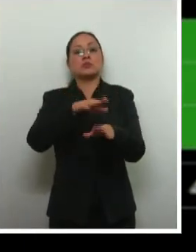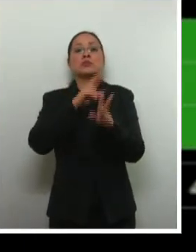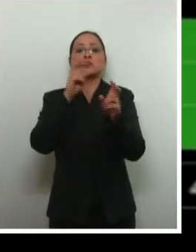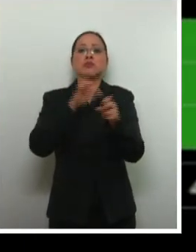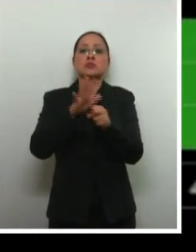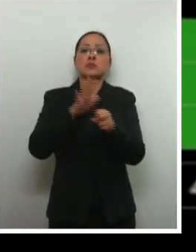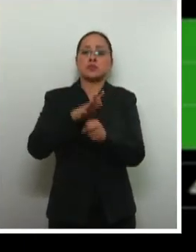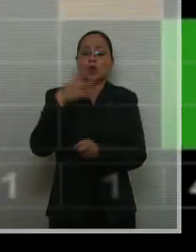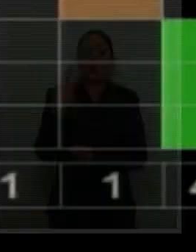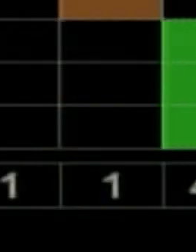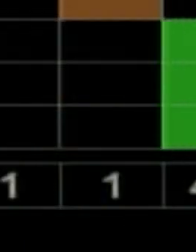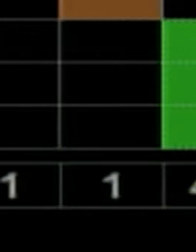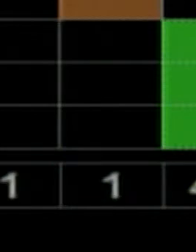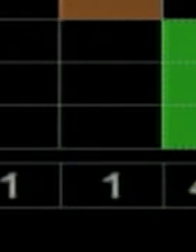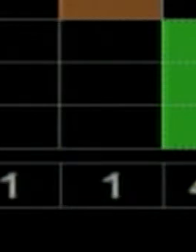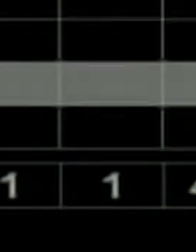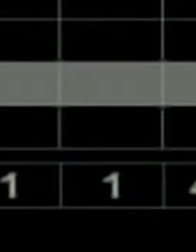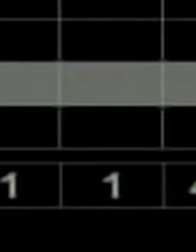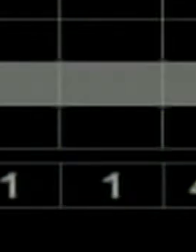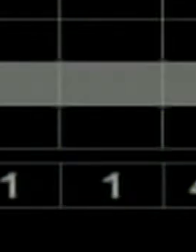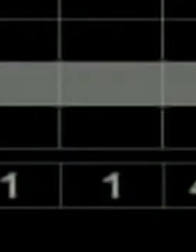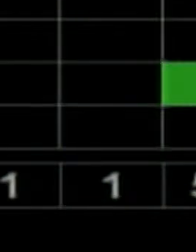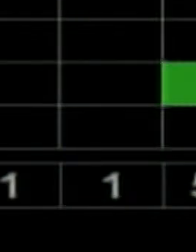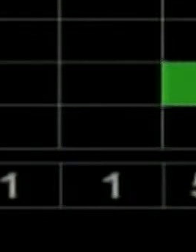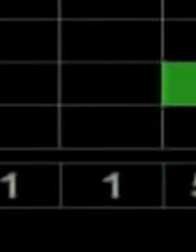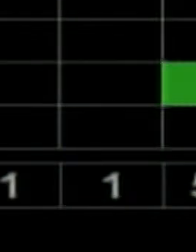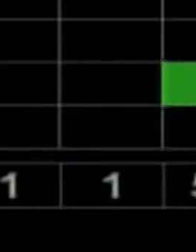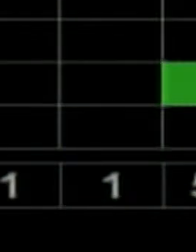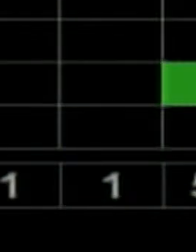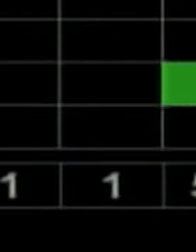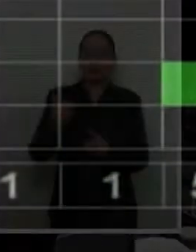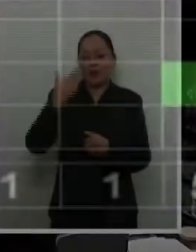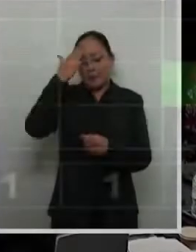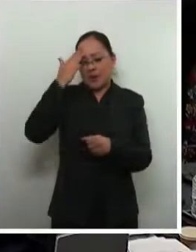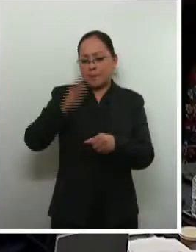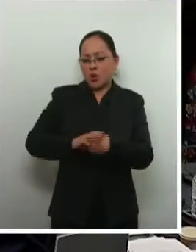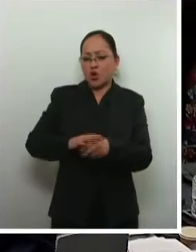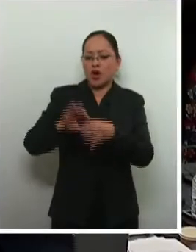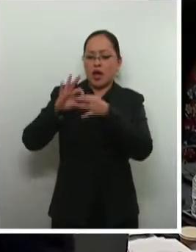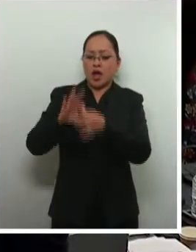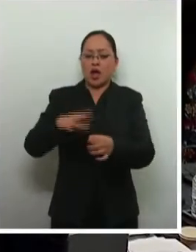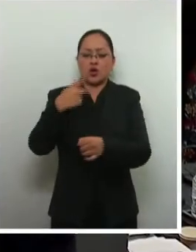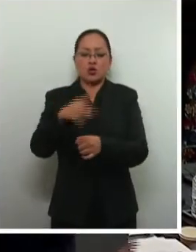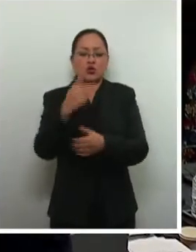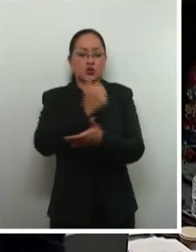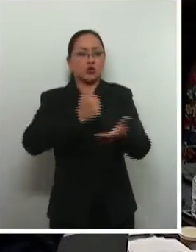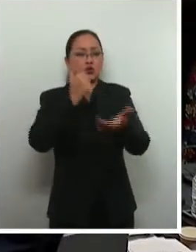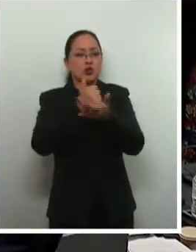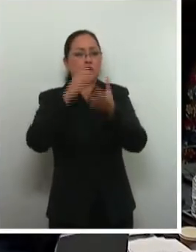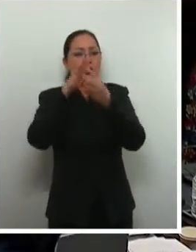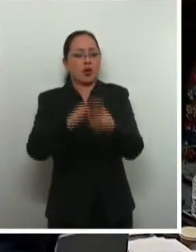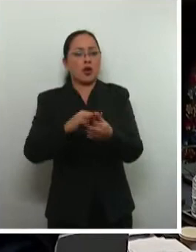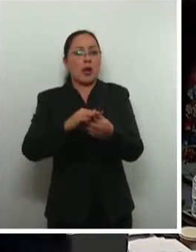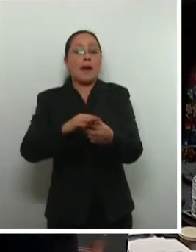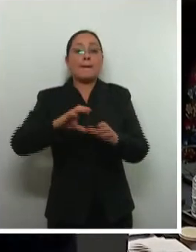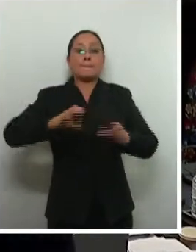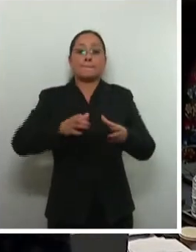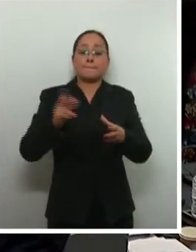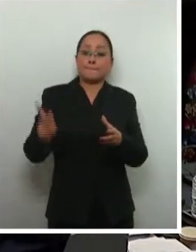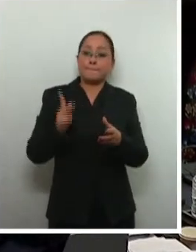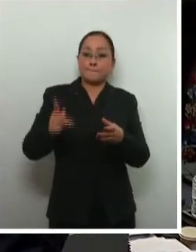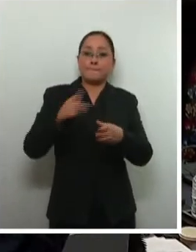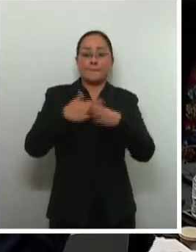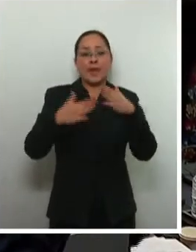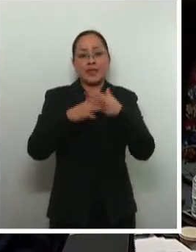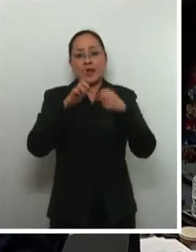el patrimonio de la ciudad, donde señala que la memoria y el patrimonio cultural, natural y rural, material